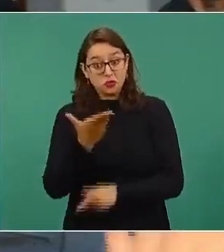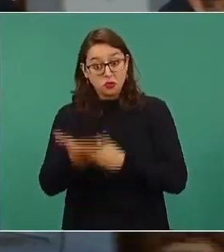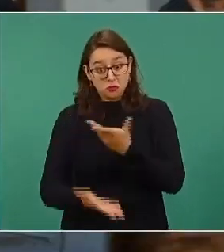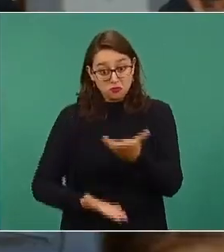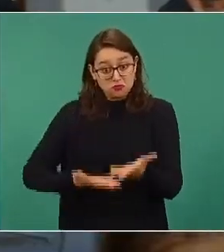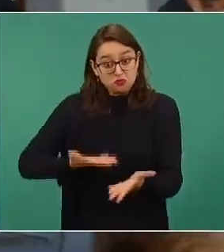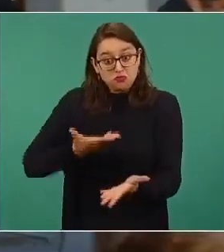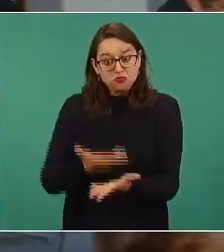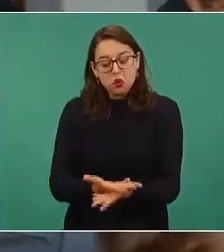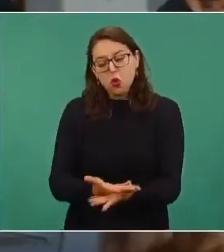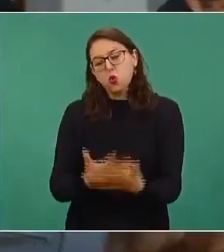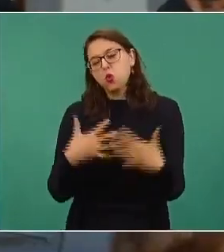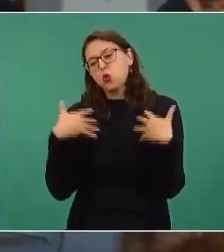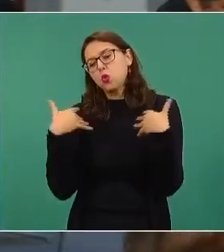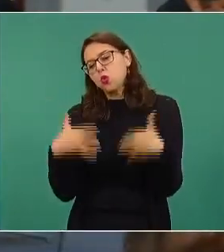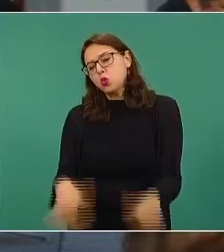plan